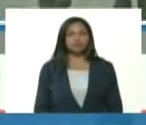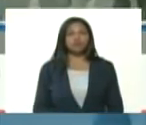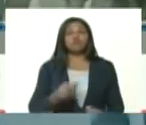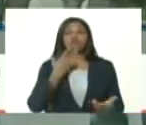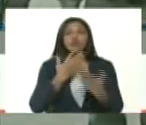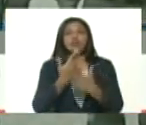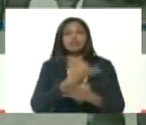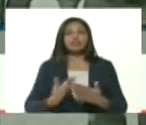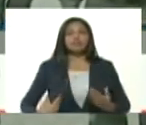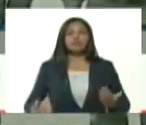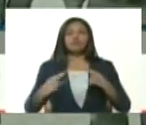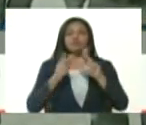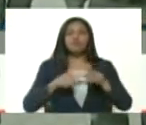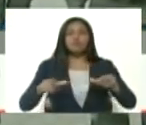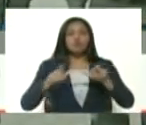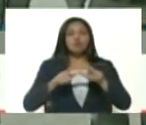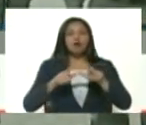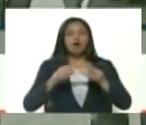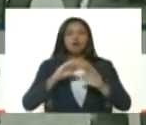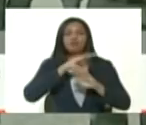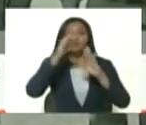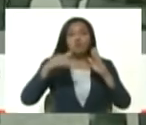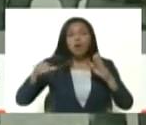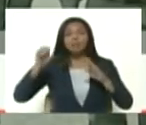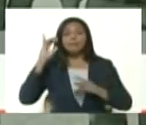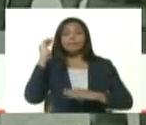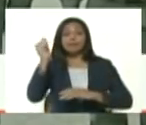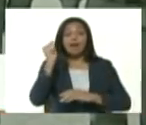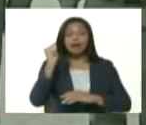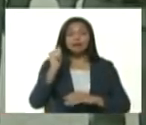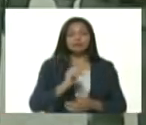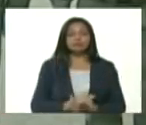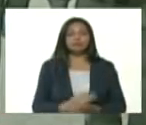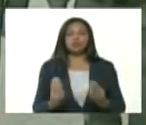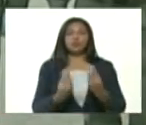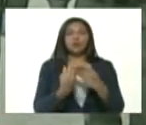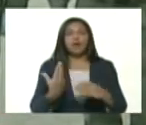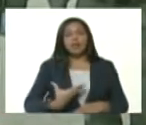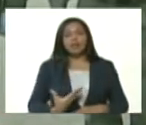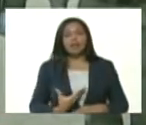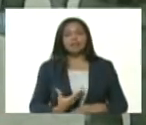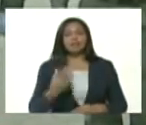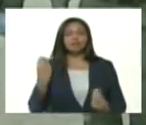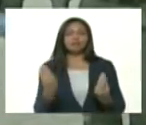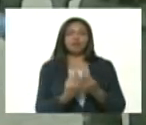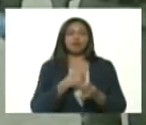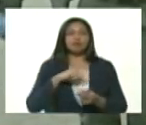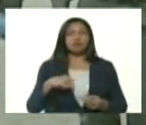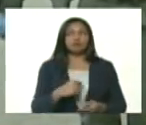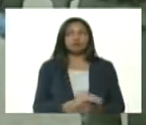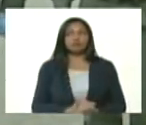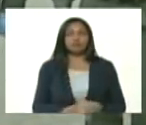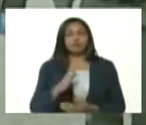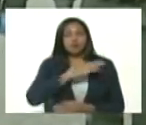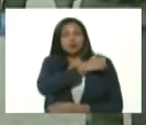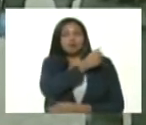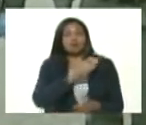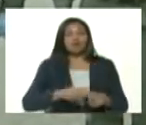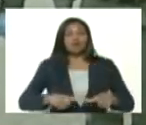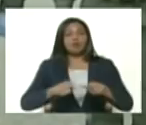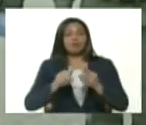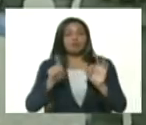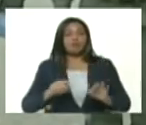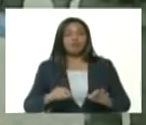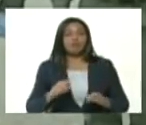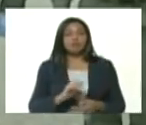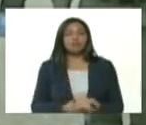gracias, presidente. Nos encontramos en la redoma de Petare del municipio Sucre. Me acompaña el alcalde José Vicente Rangel, los jefes de la SODI Capital, la